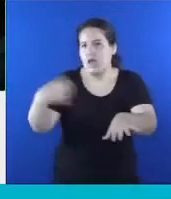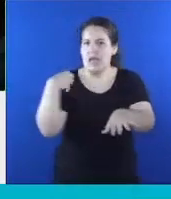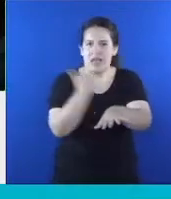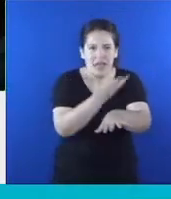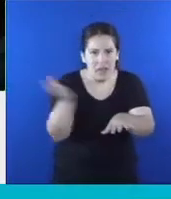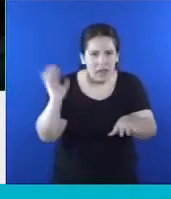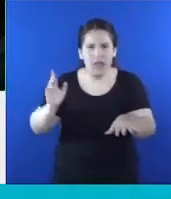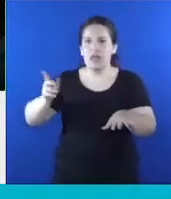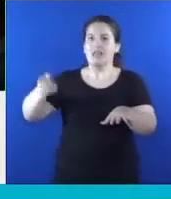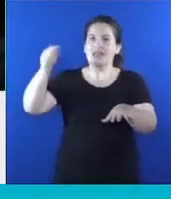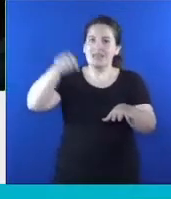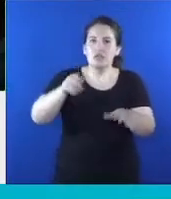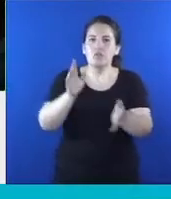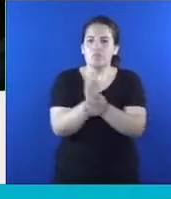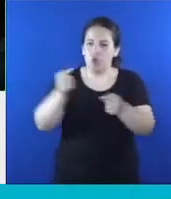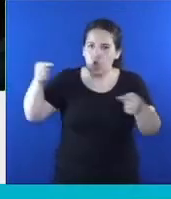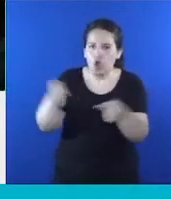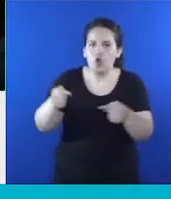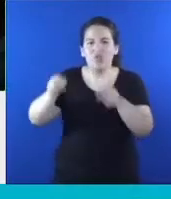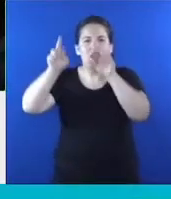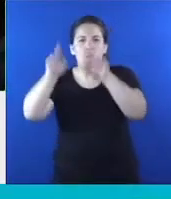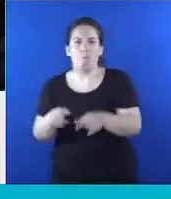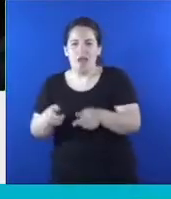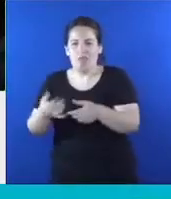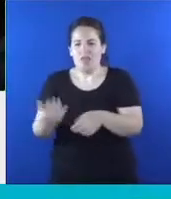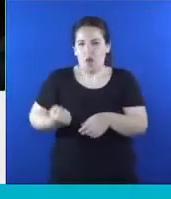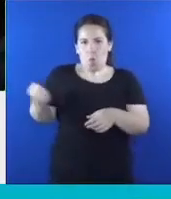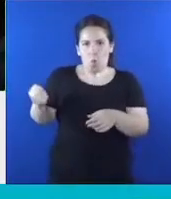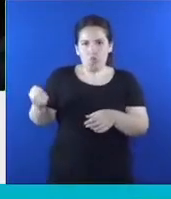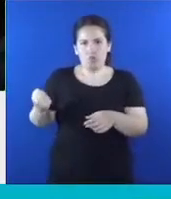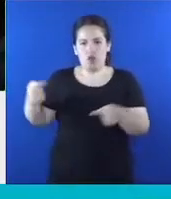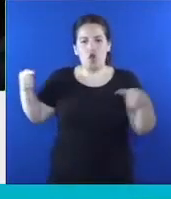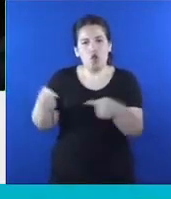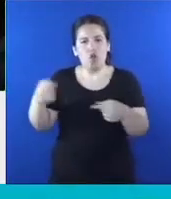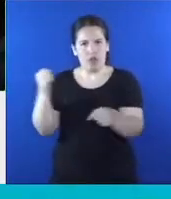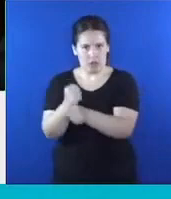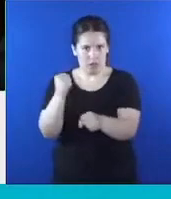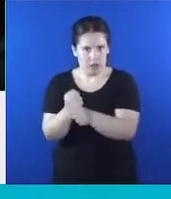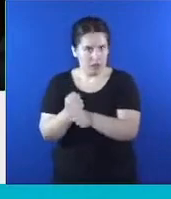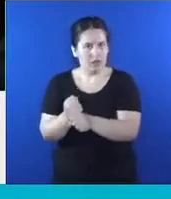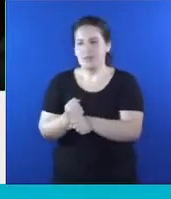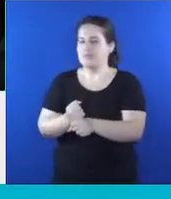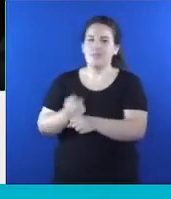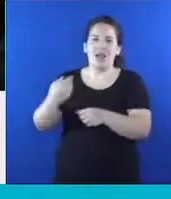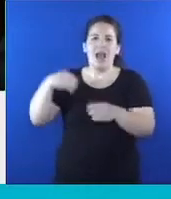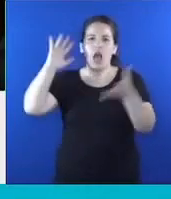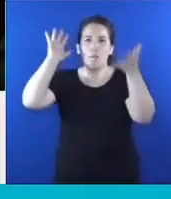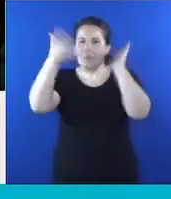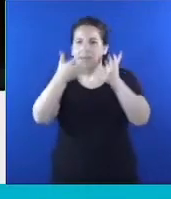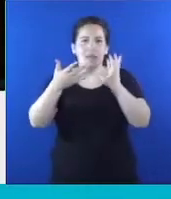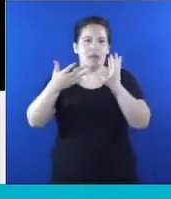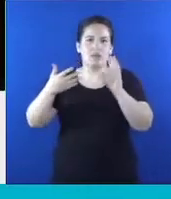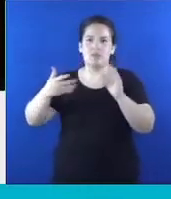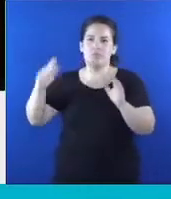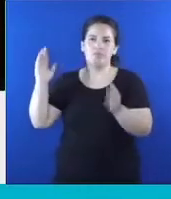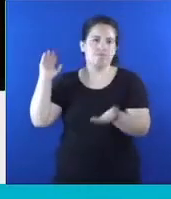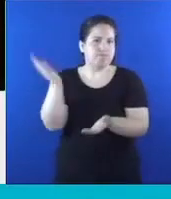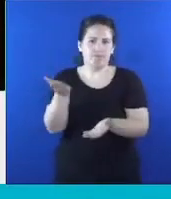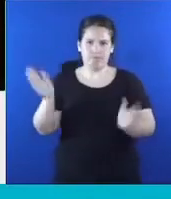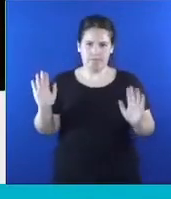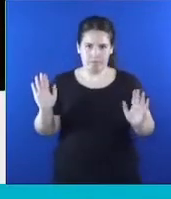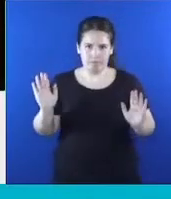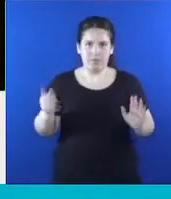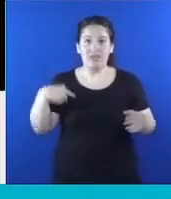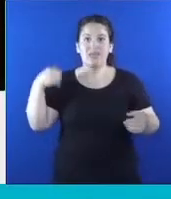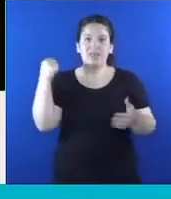puede derrotar este plan de ajuste y de ataque a la población trabajadora hay que derrotar a Miley y que